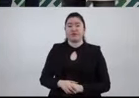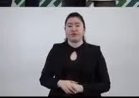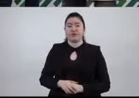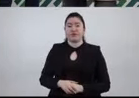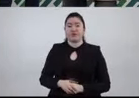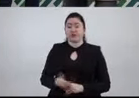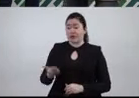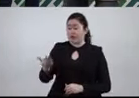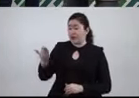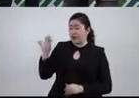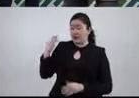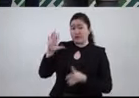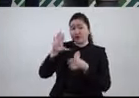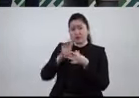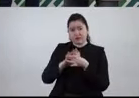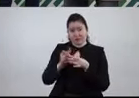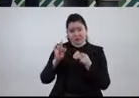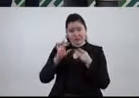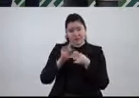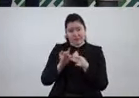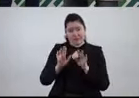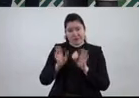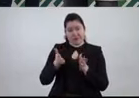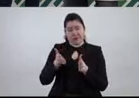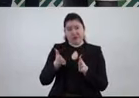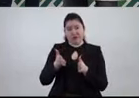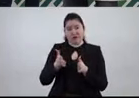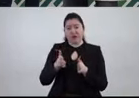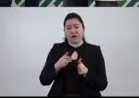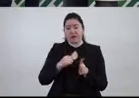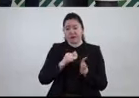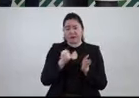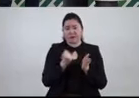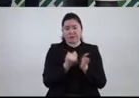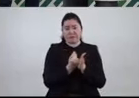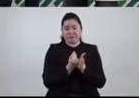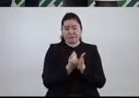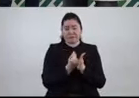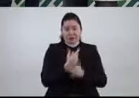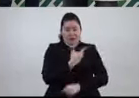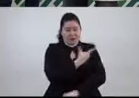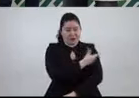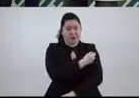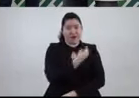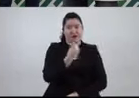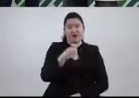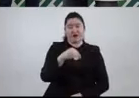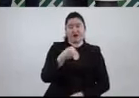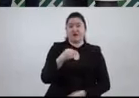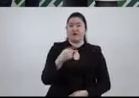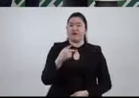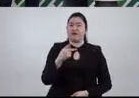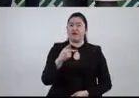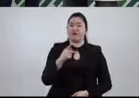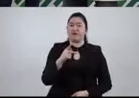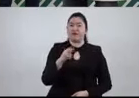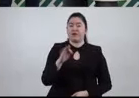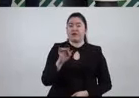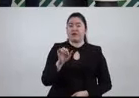se había publicado que la vacuna Pfizer había autorizado también la